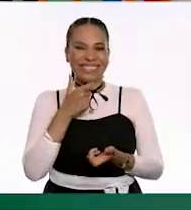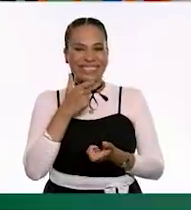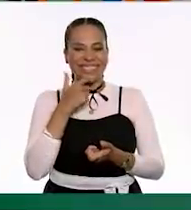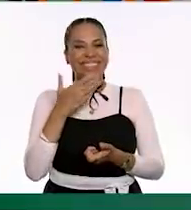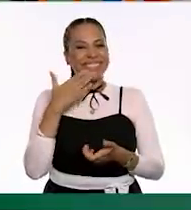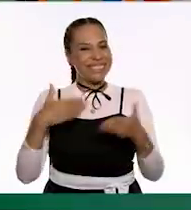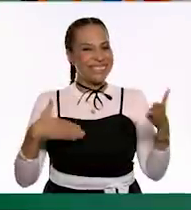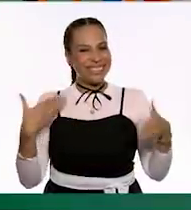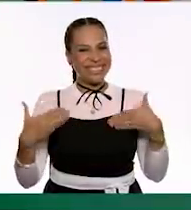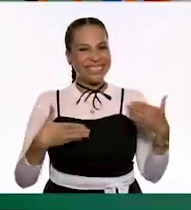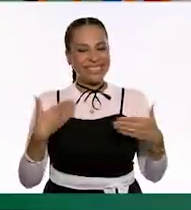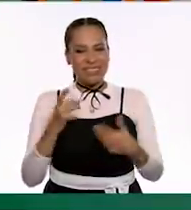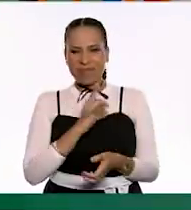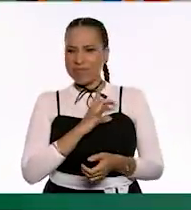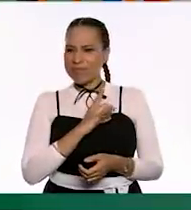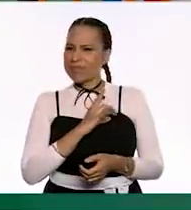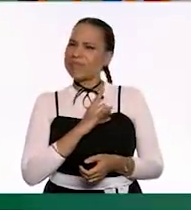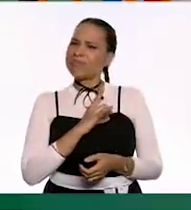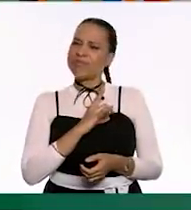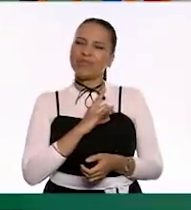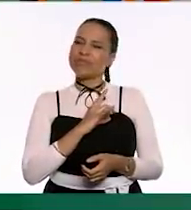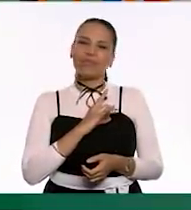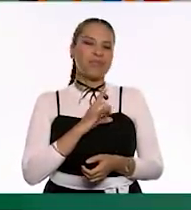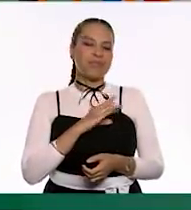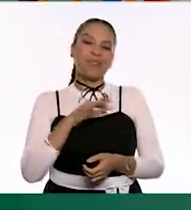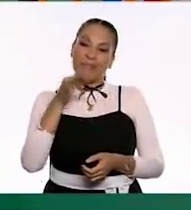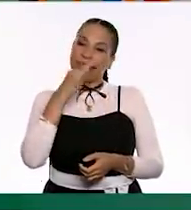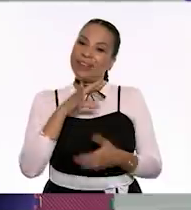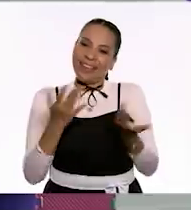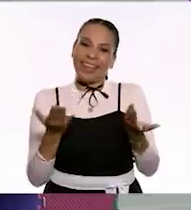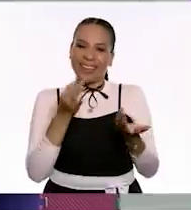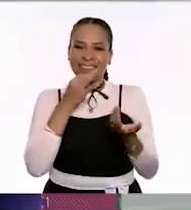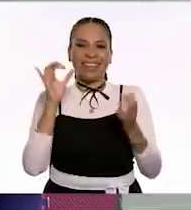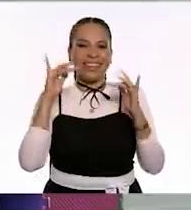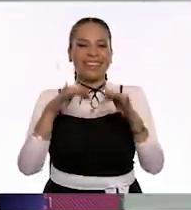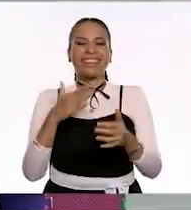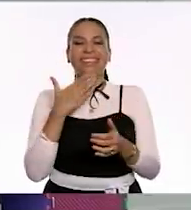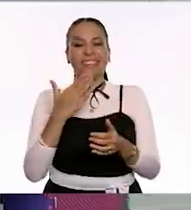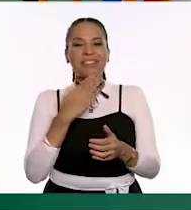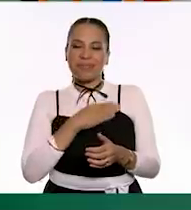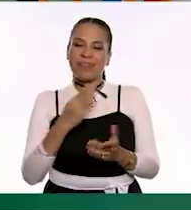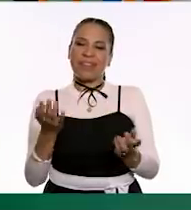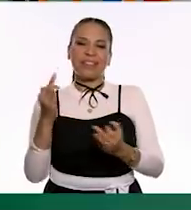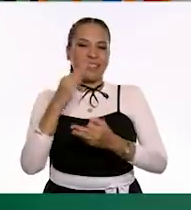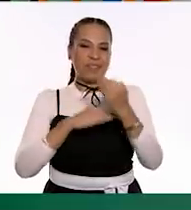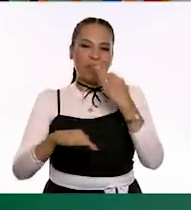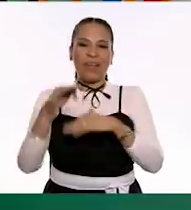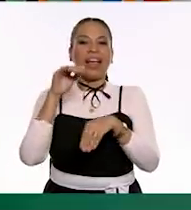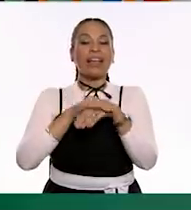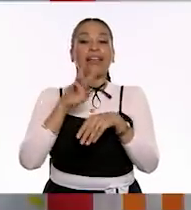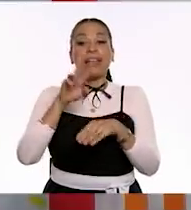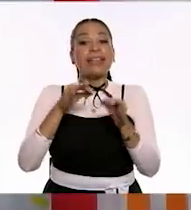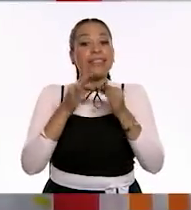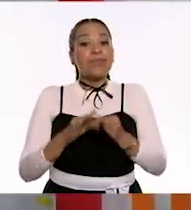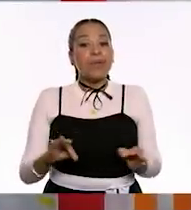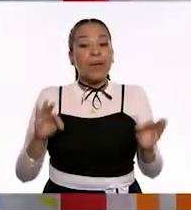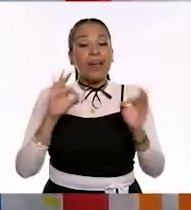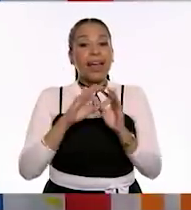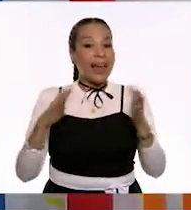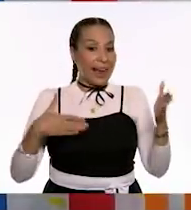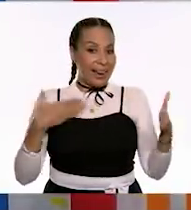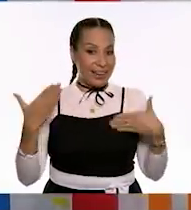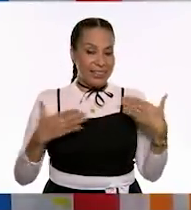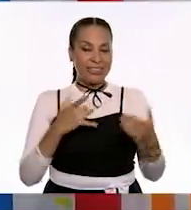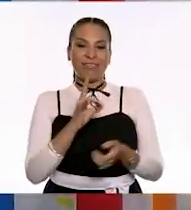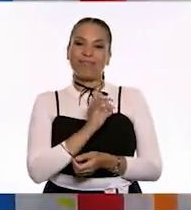Muy divertido. ¿Qué tal? ¿Sintieron miedo o no tanto? No tanto. Porque era una fiesta, ¿verdad? Ya es la fiesta diciendo, bueno, pues todos somos amigos. Pero es muy importante que la alegría